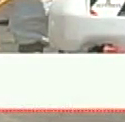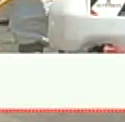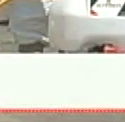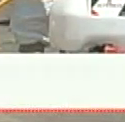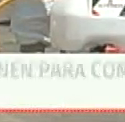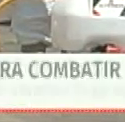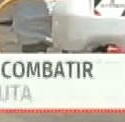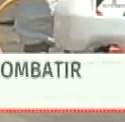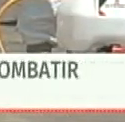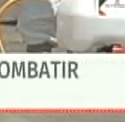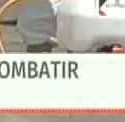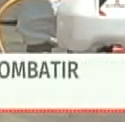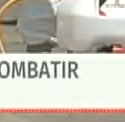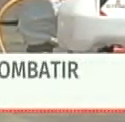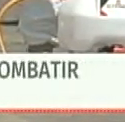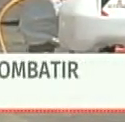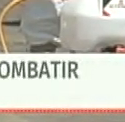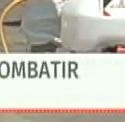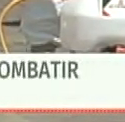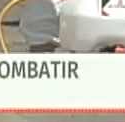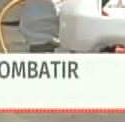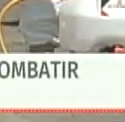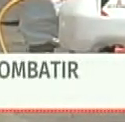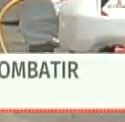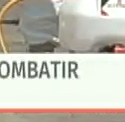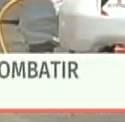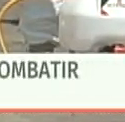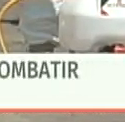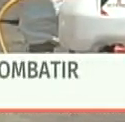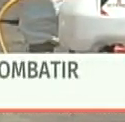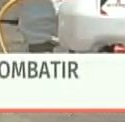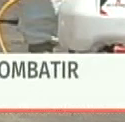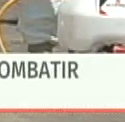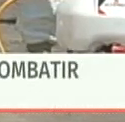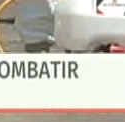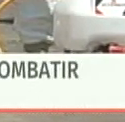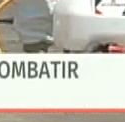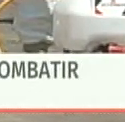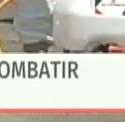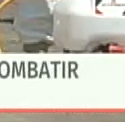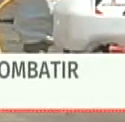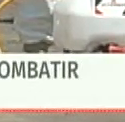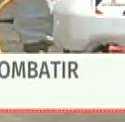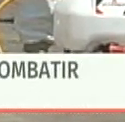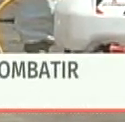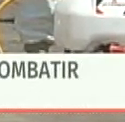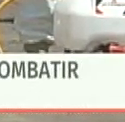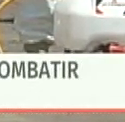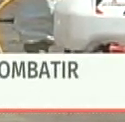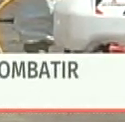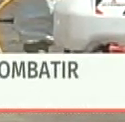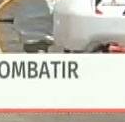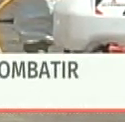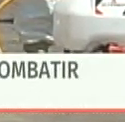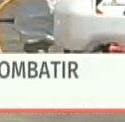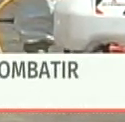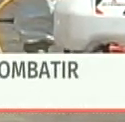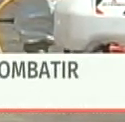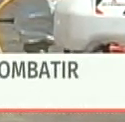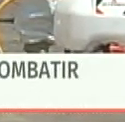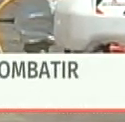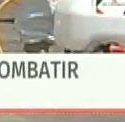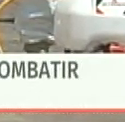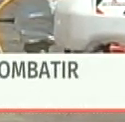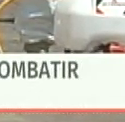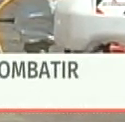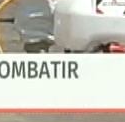se han acondicionado para tal fin. Igualmente, partiendo desde los ASIC y los cuadrantes de paz,